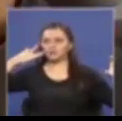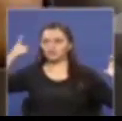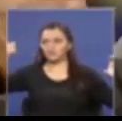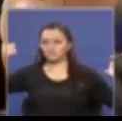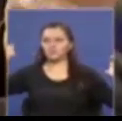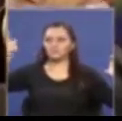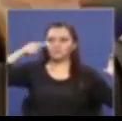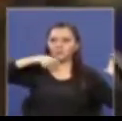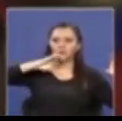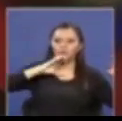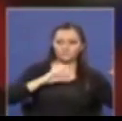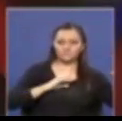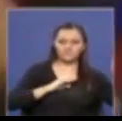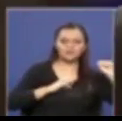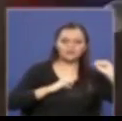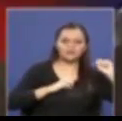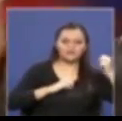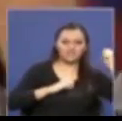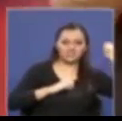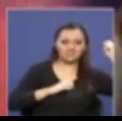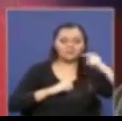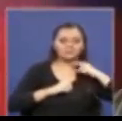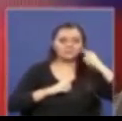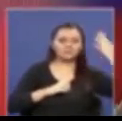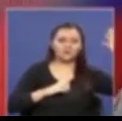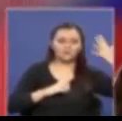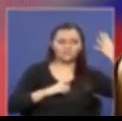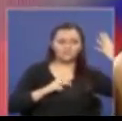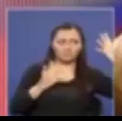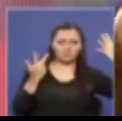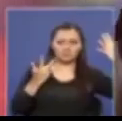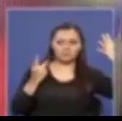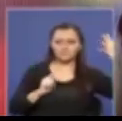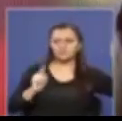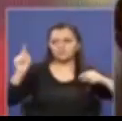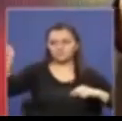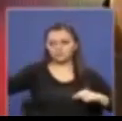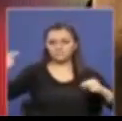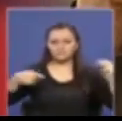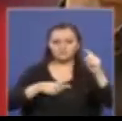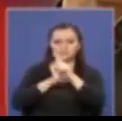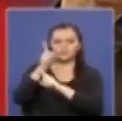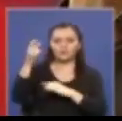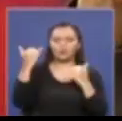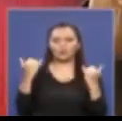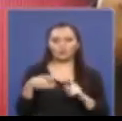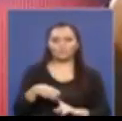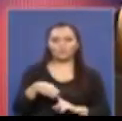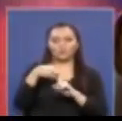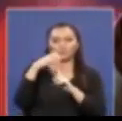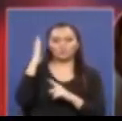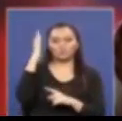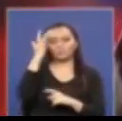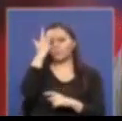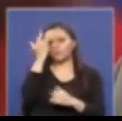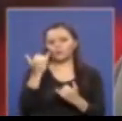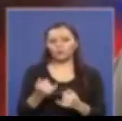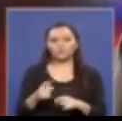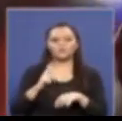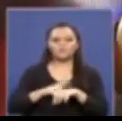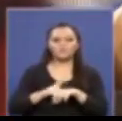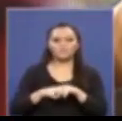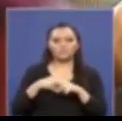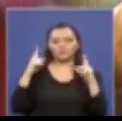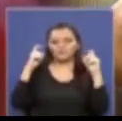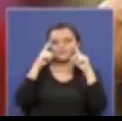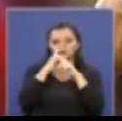si hay 5 veces en una provincia y la otra tiene 3 veces, vamos a la provincia que solo tiene 3 veces. Pero insisto, hemos dado prioridad a Tulcán por los momentos difíciles que está pasando